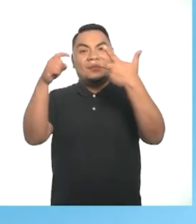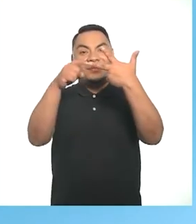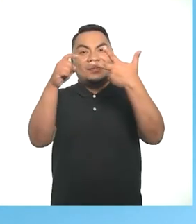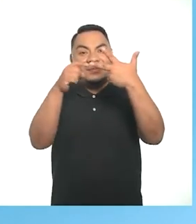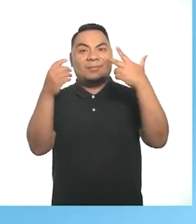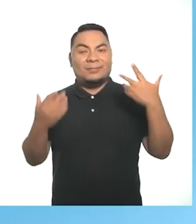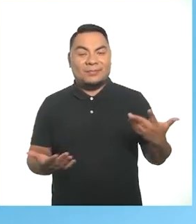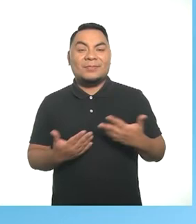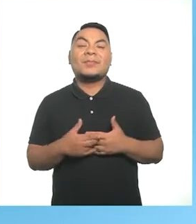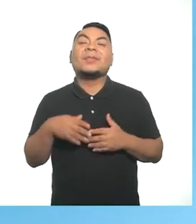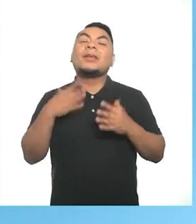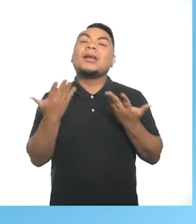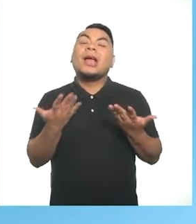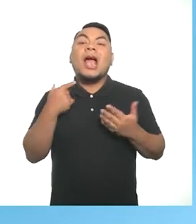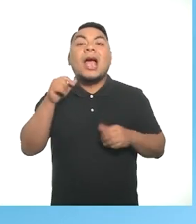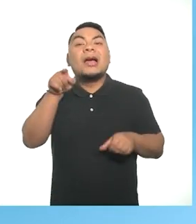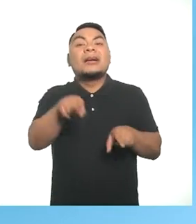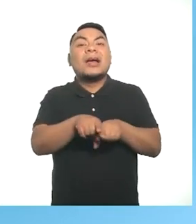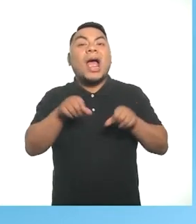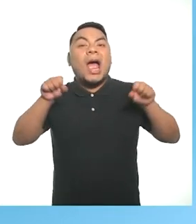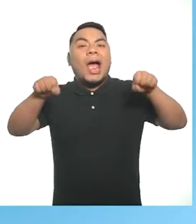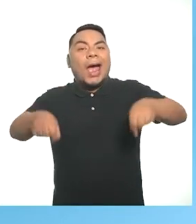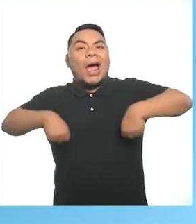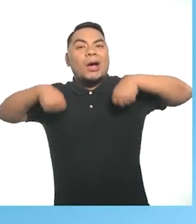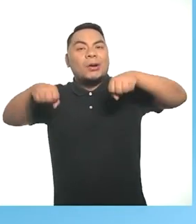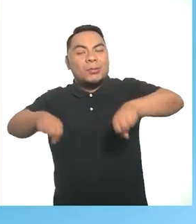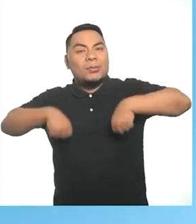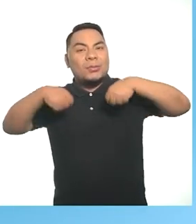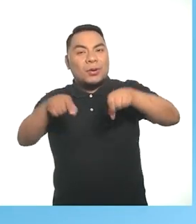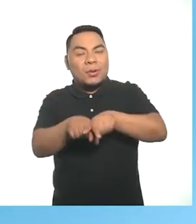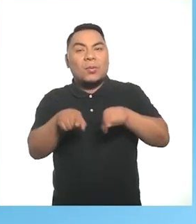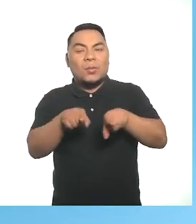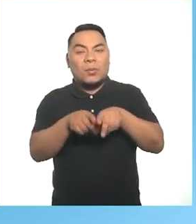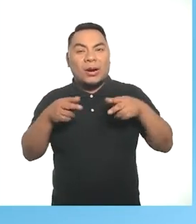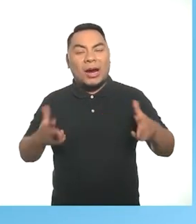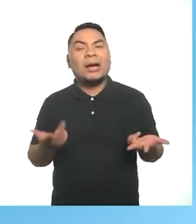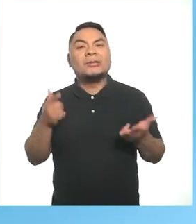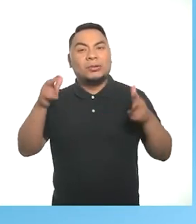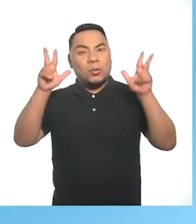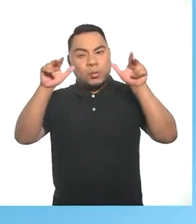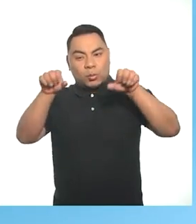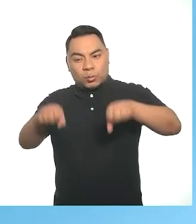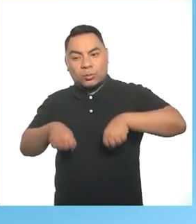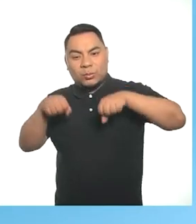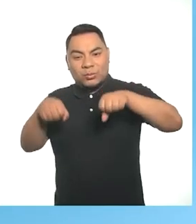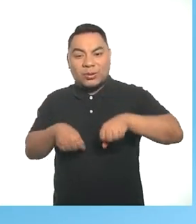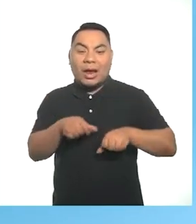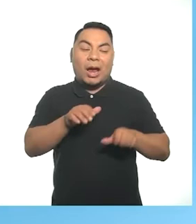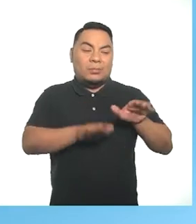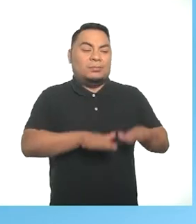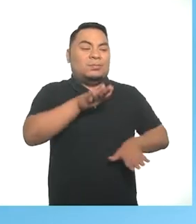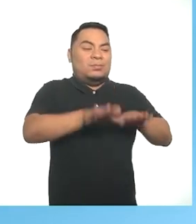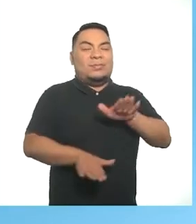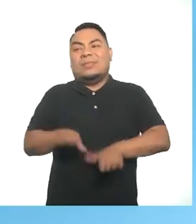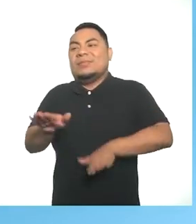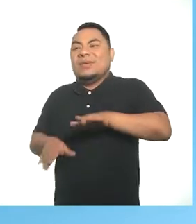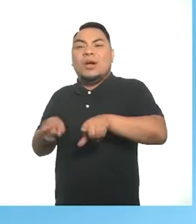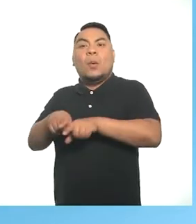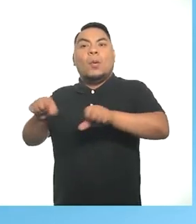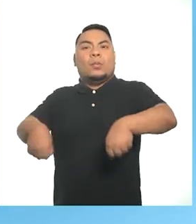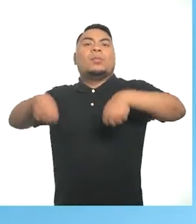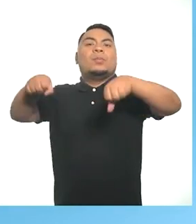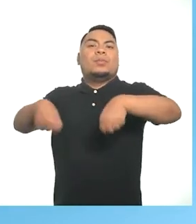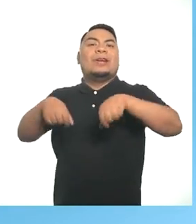Tercero, el paso del caballo. Salten levantando las rodillas como si fueran unos